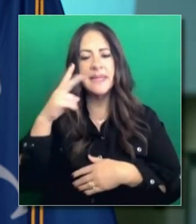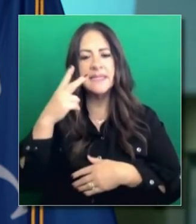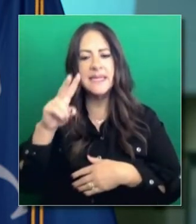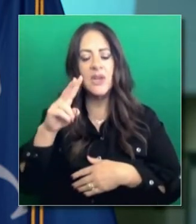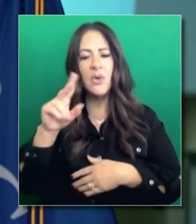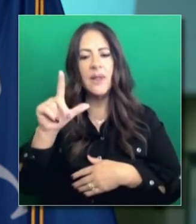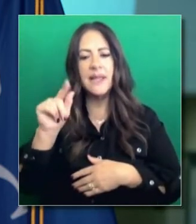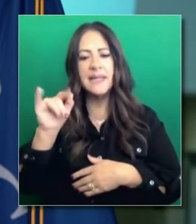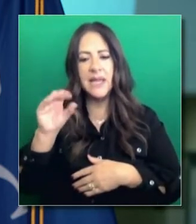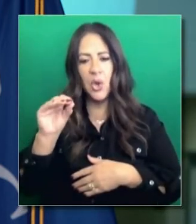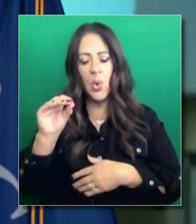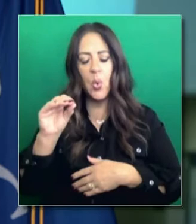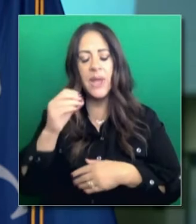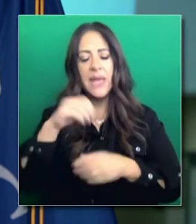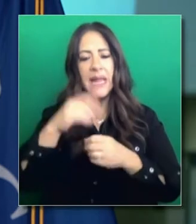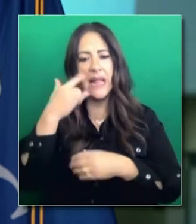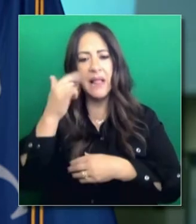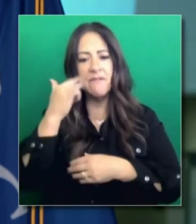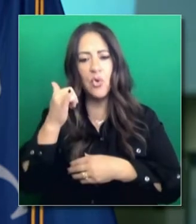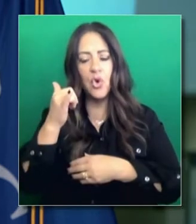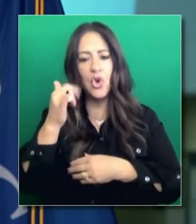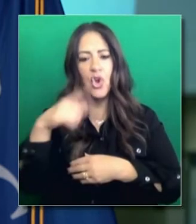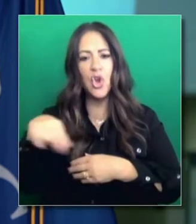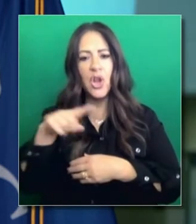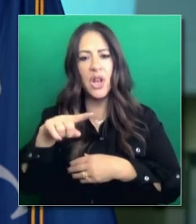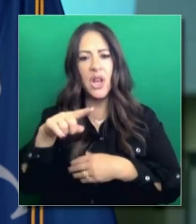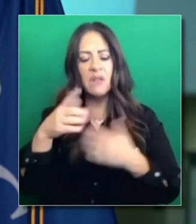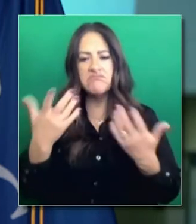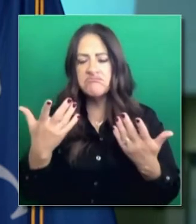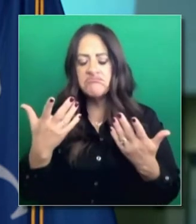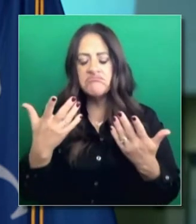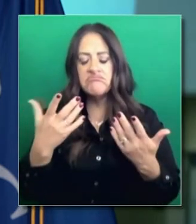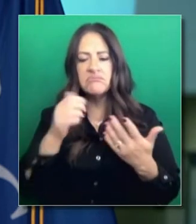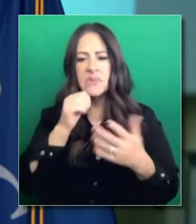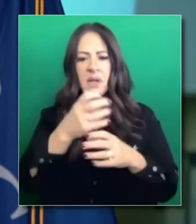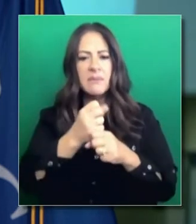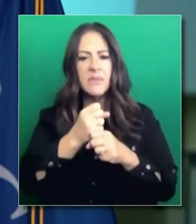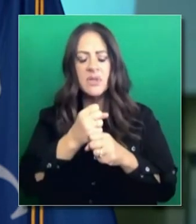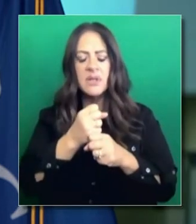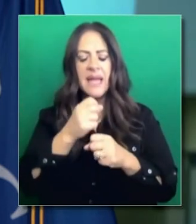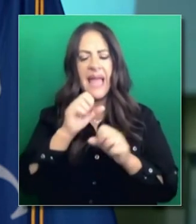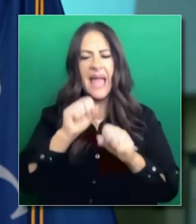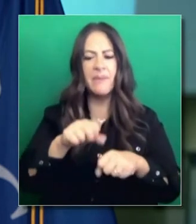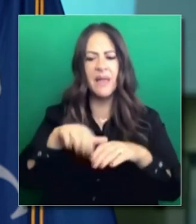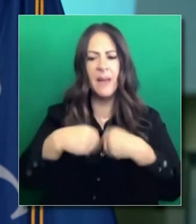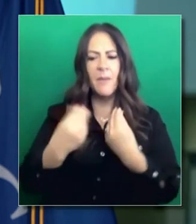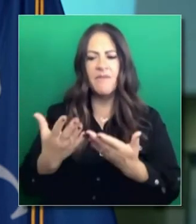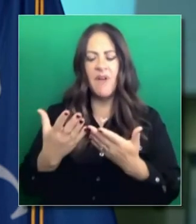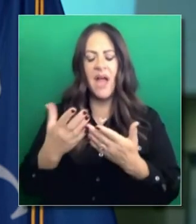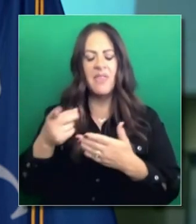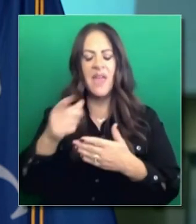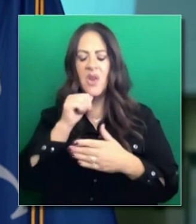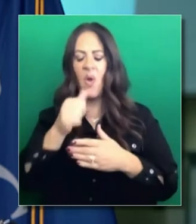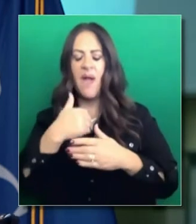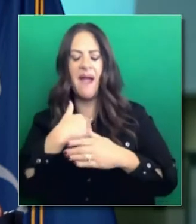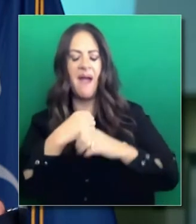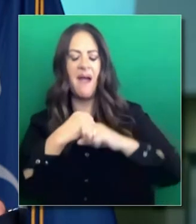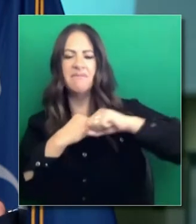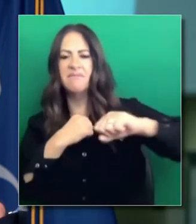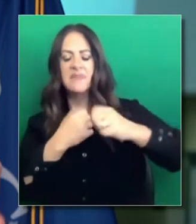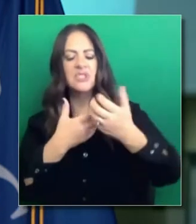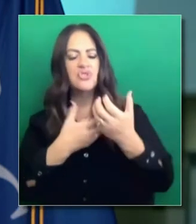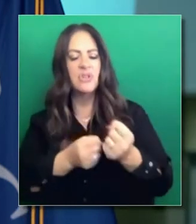De hecho, vemos que los latinos en California se han visto afectados mayormente. Hay una brecha muy grande en cuanto